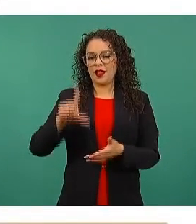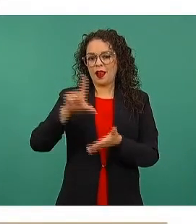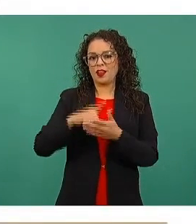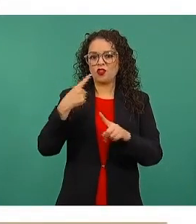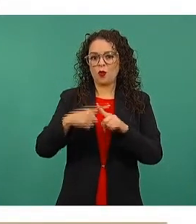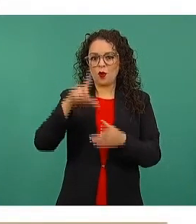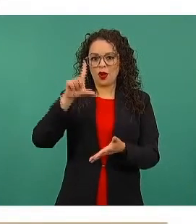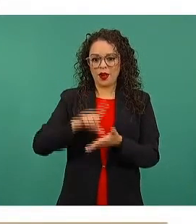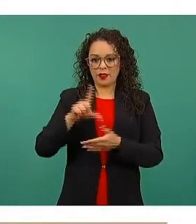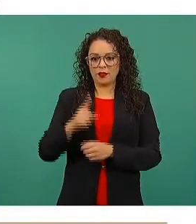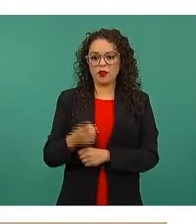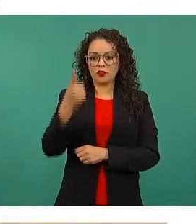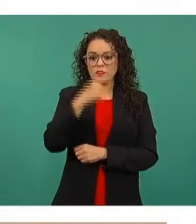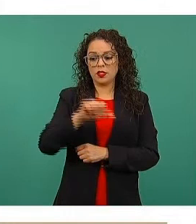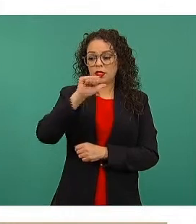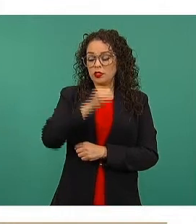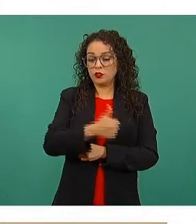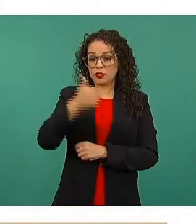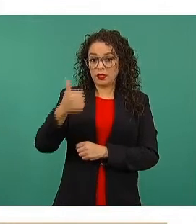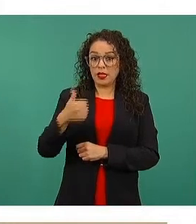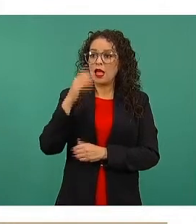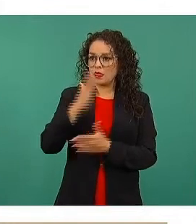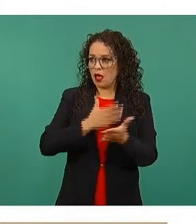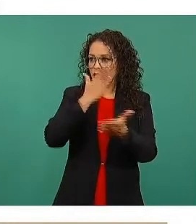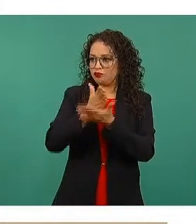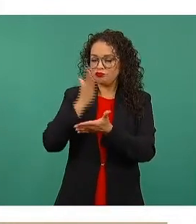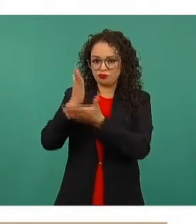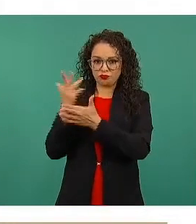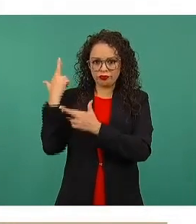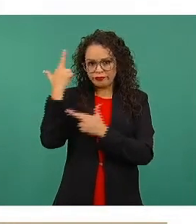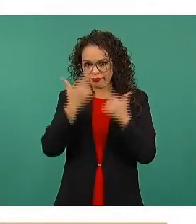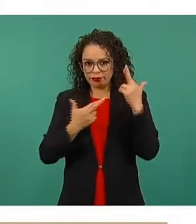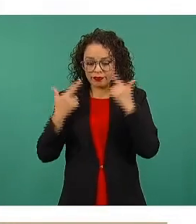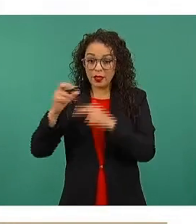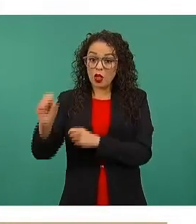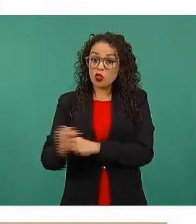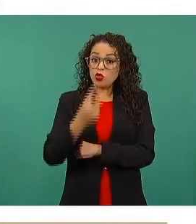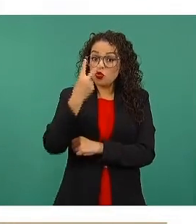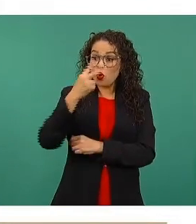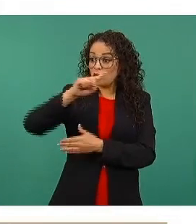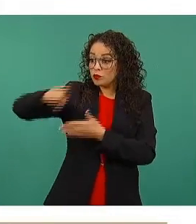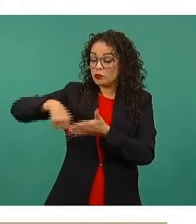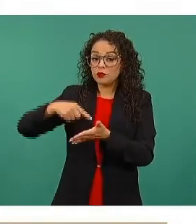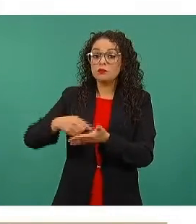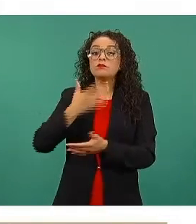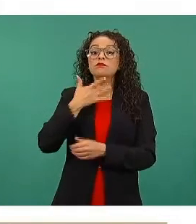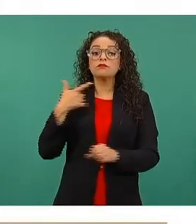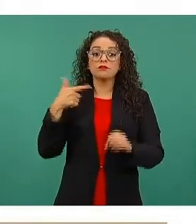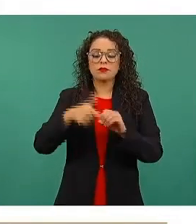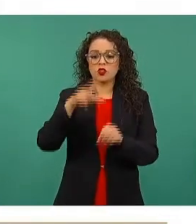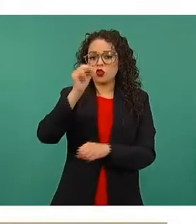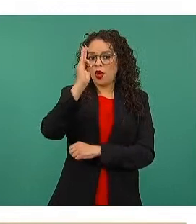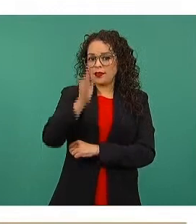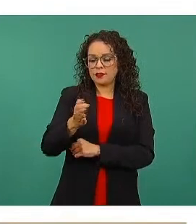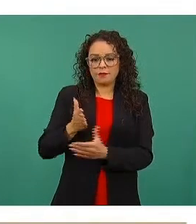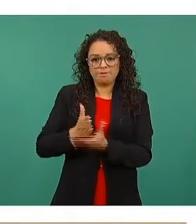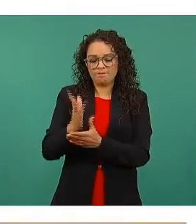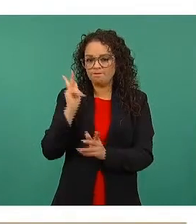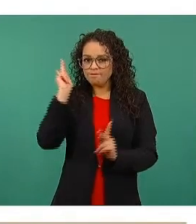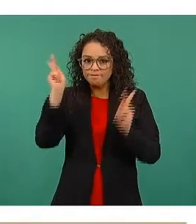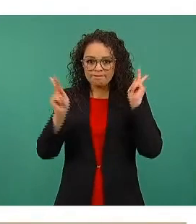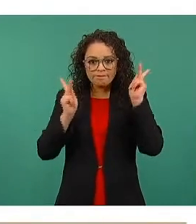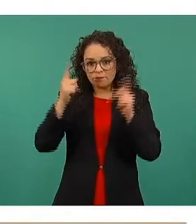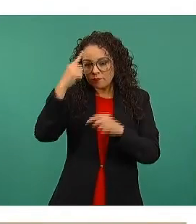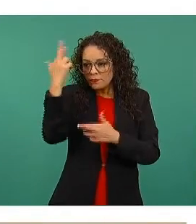de 166 visitas o verificaciones. Dos gasolineras se negaron a ser verificadas y